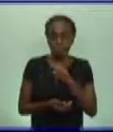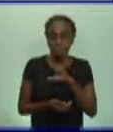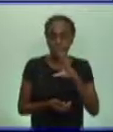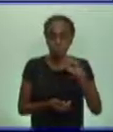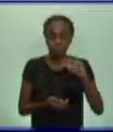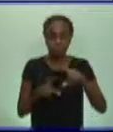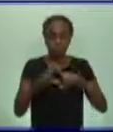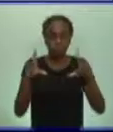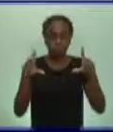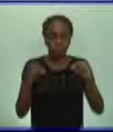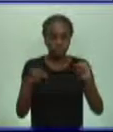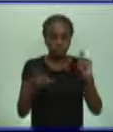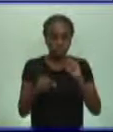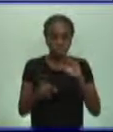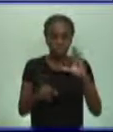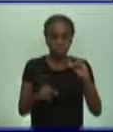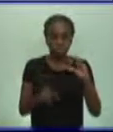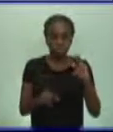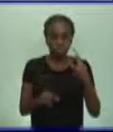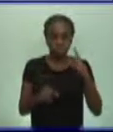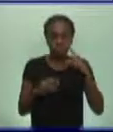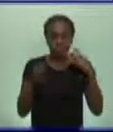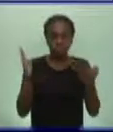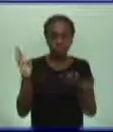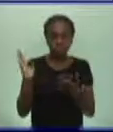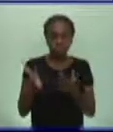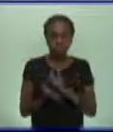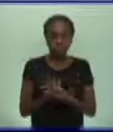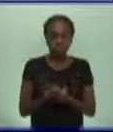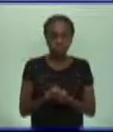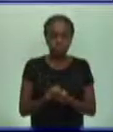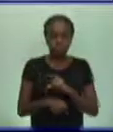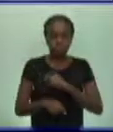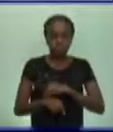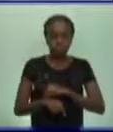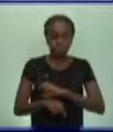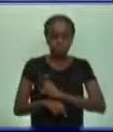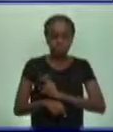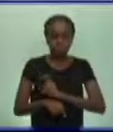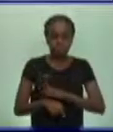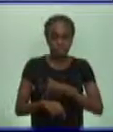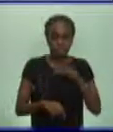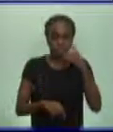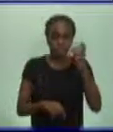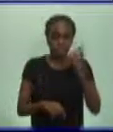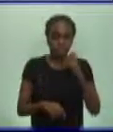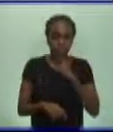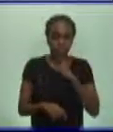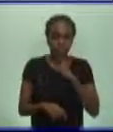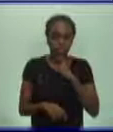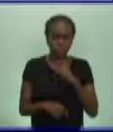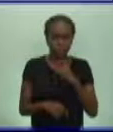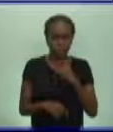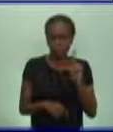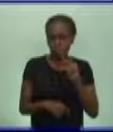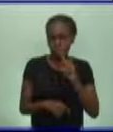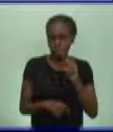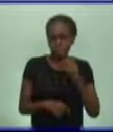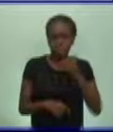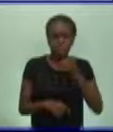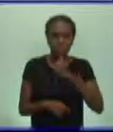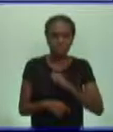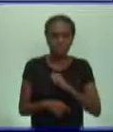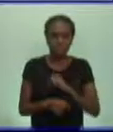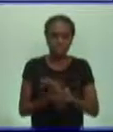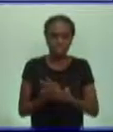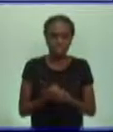de... Vamos, ¿le doy unos segundos? Sí, porque está muy fácil. Claro, vamos a ver